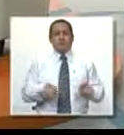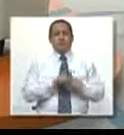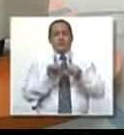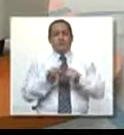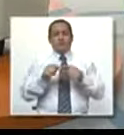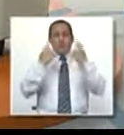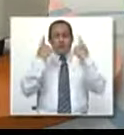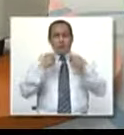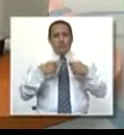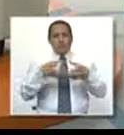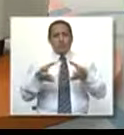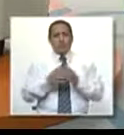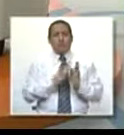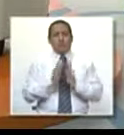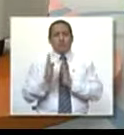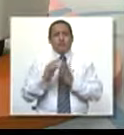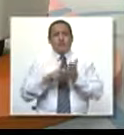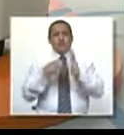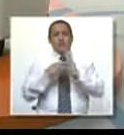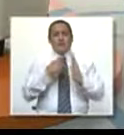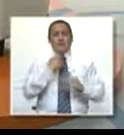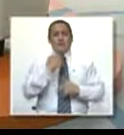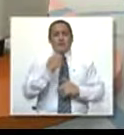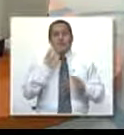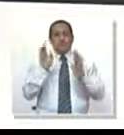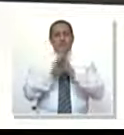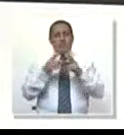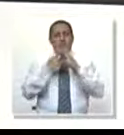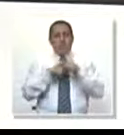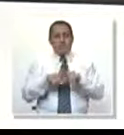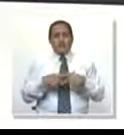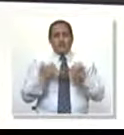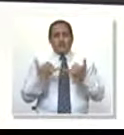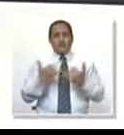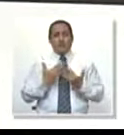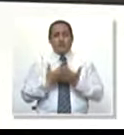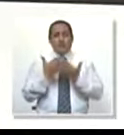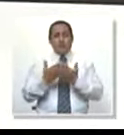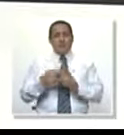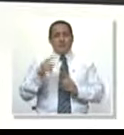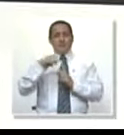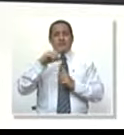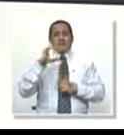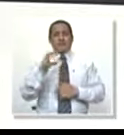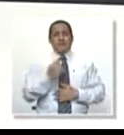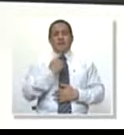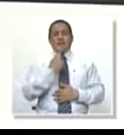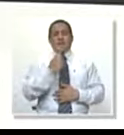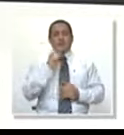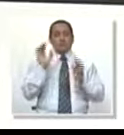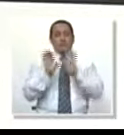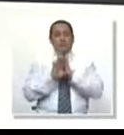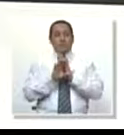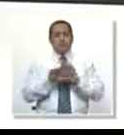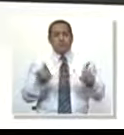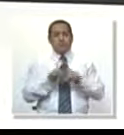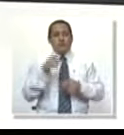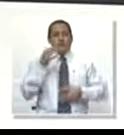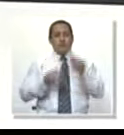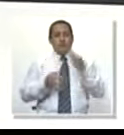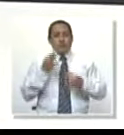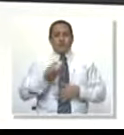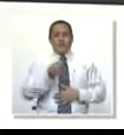se concluiría el proceso lo que se está diciendo es a partir de este criterio del tribunal constitucional es que en las